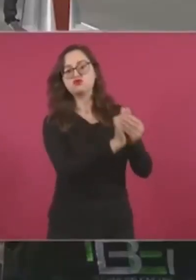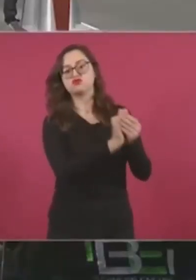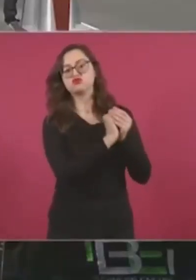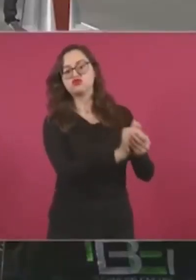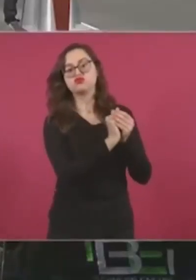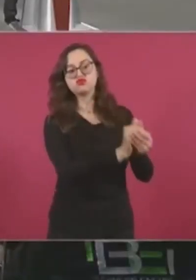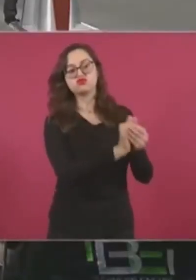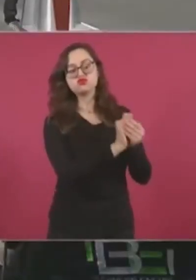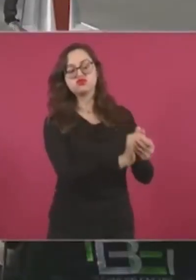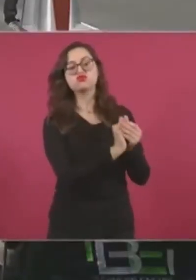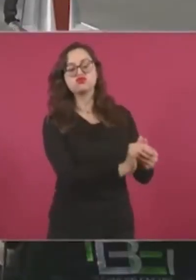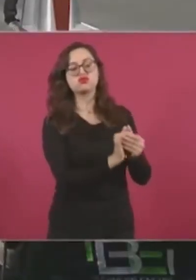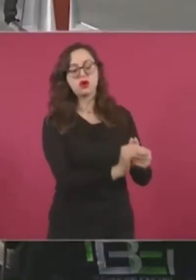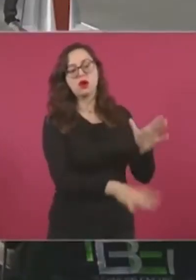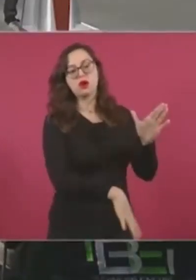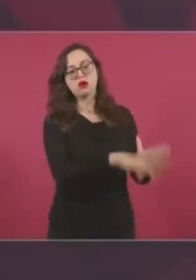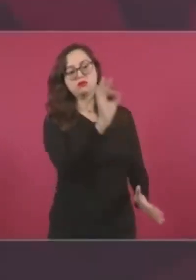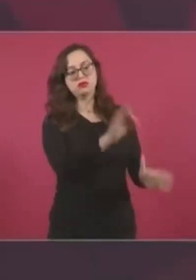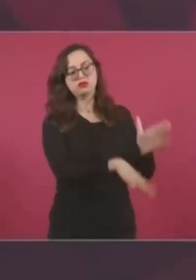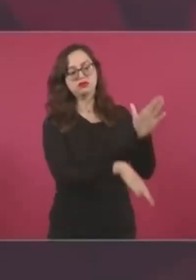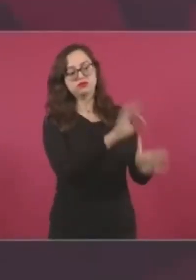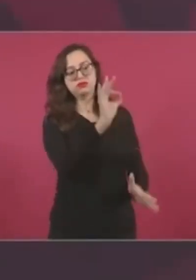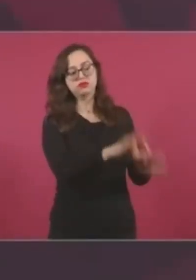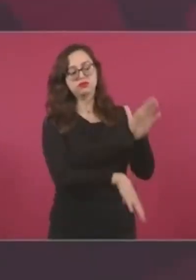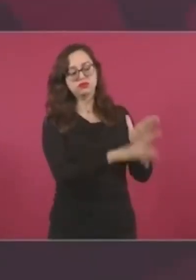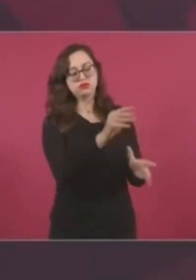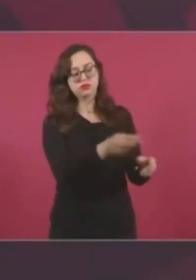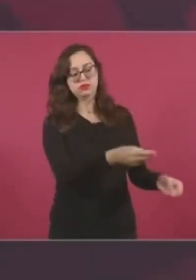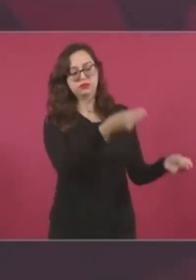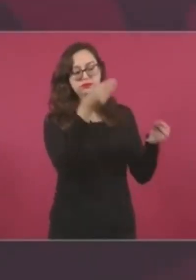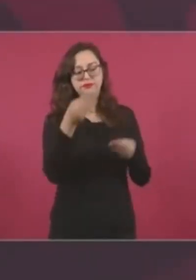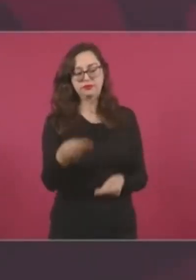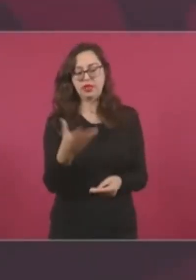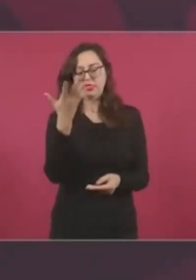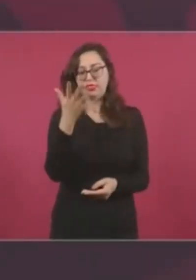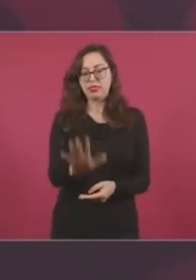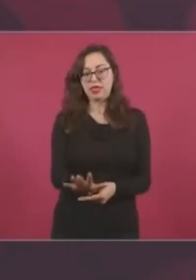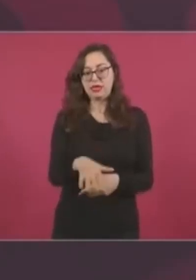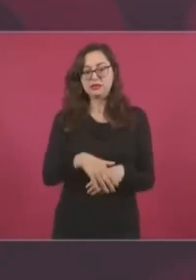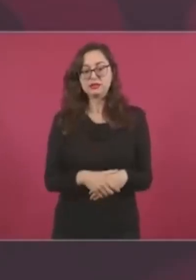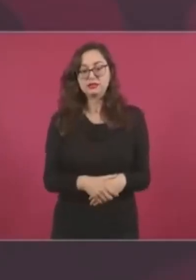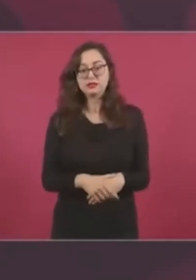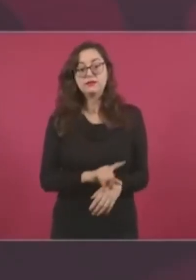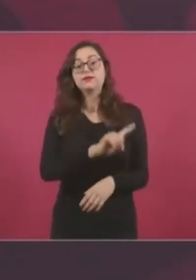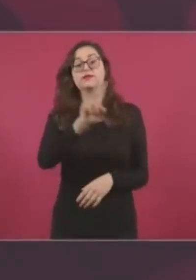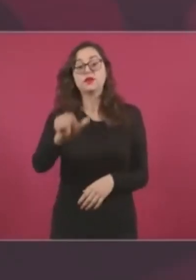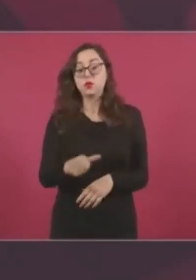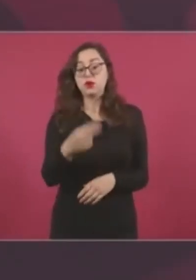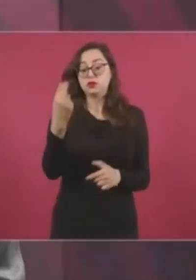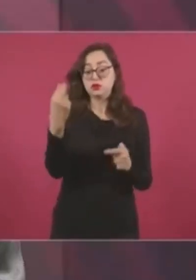O sea, esos 10 van a aparecer sus nombres